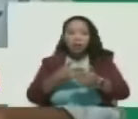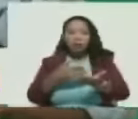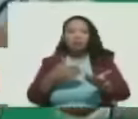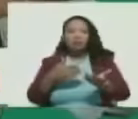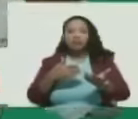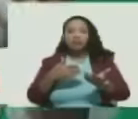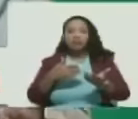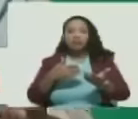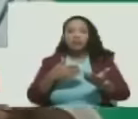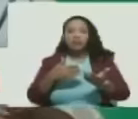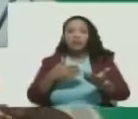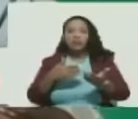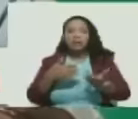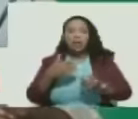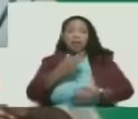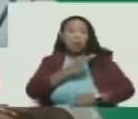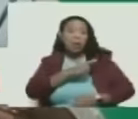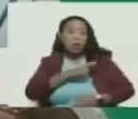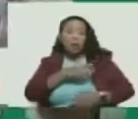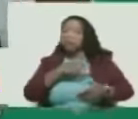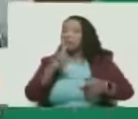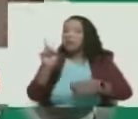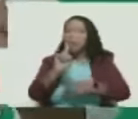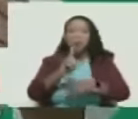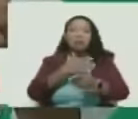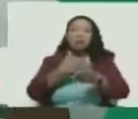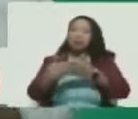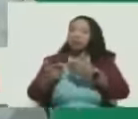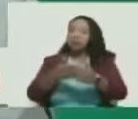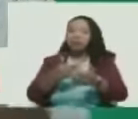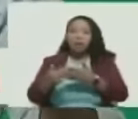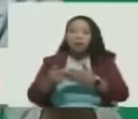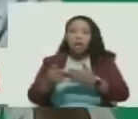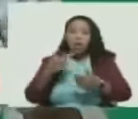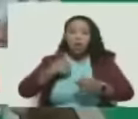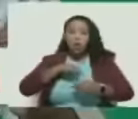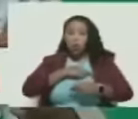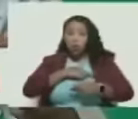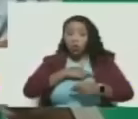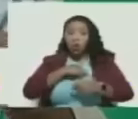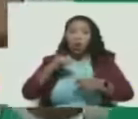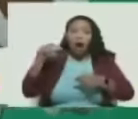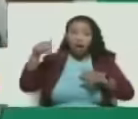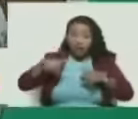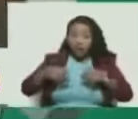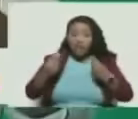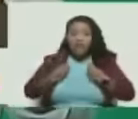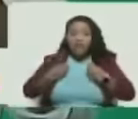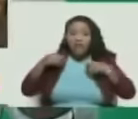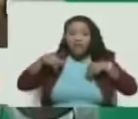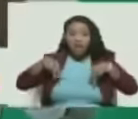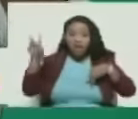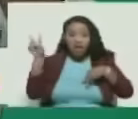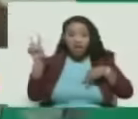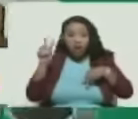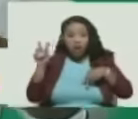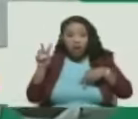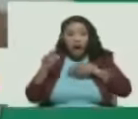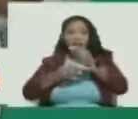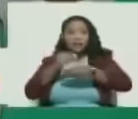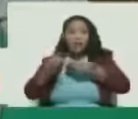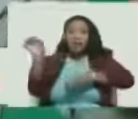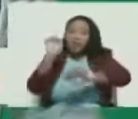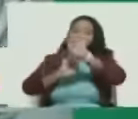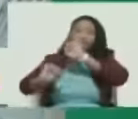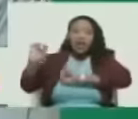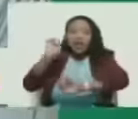nuestras preferencias religiosas, es la defensa que damos todos los venezolanos a la integridad territorial, a la soberanía,